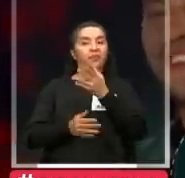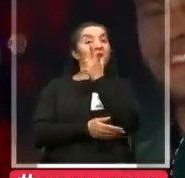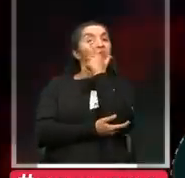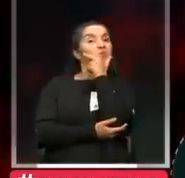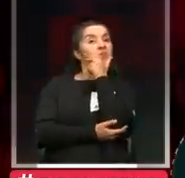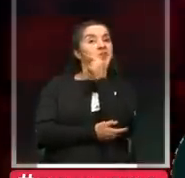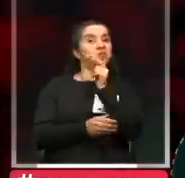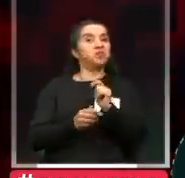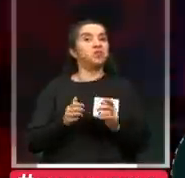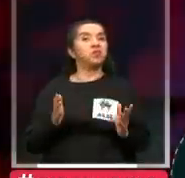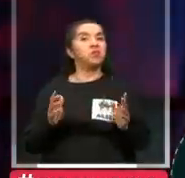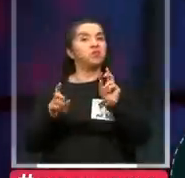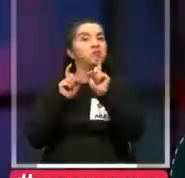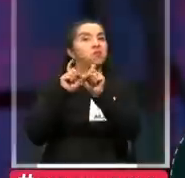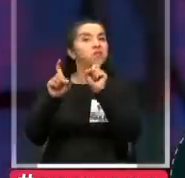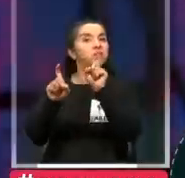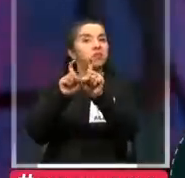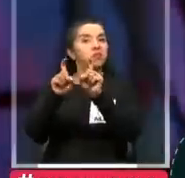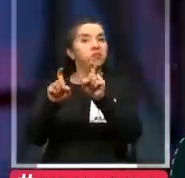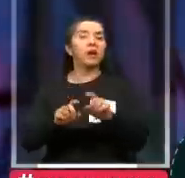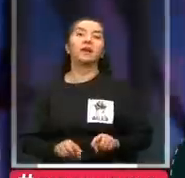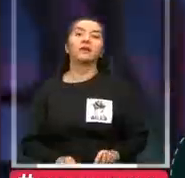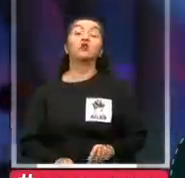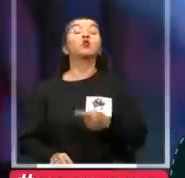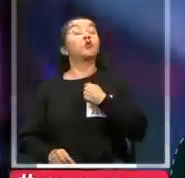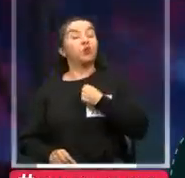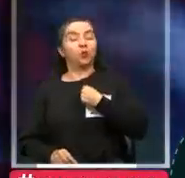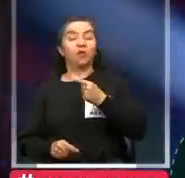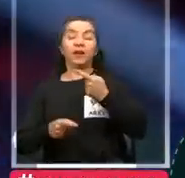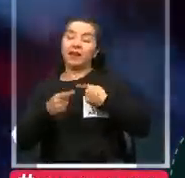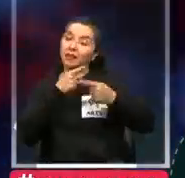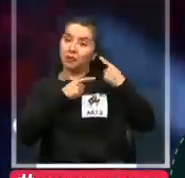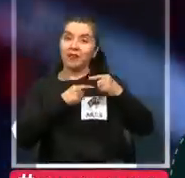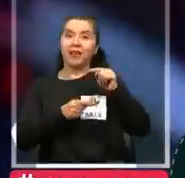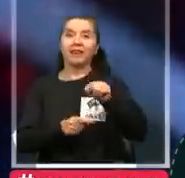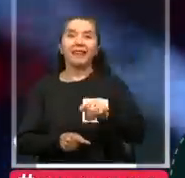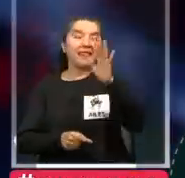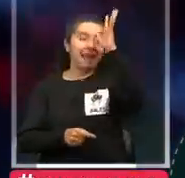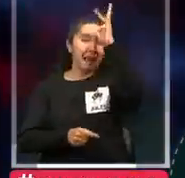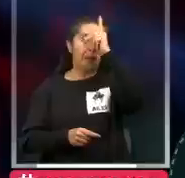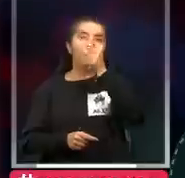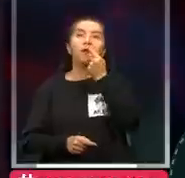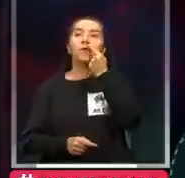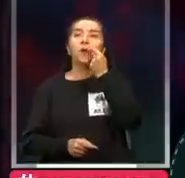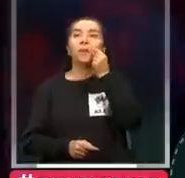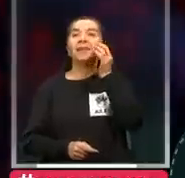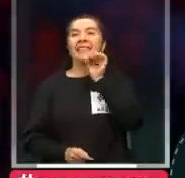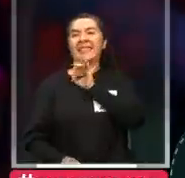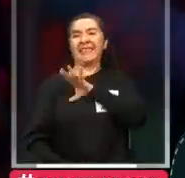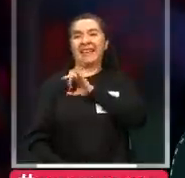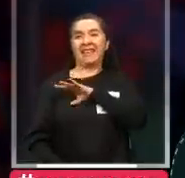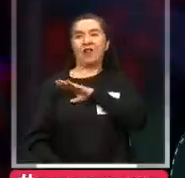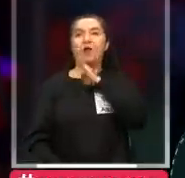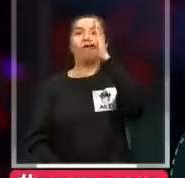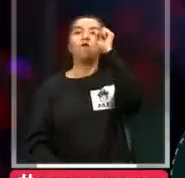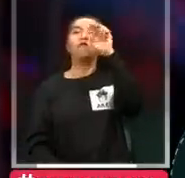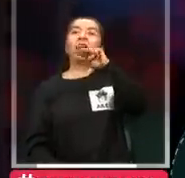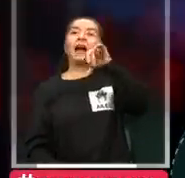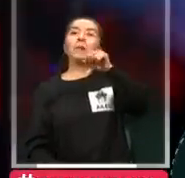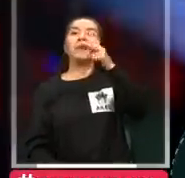En esta historia de amor que vamos a cantar ahora, tuve el placer y el privilegio de enamorarme de un chileno maravilloso que es Benjamín